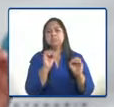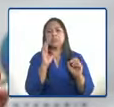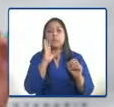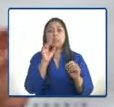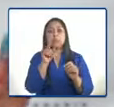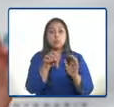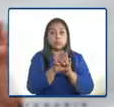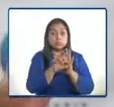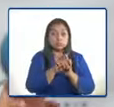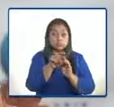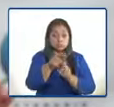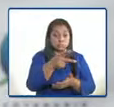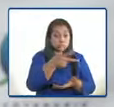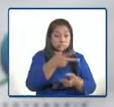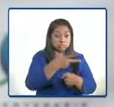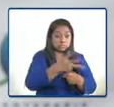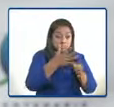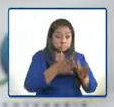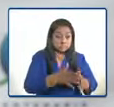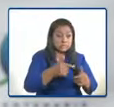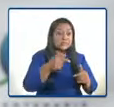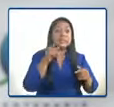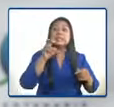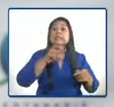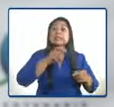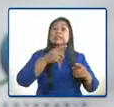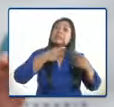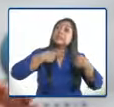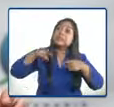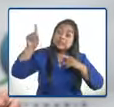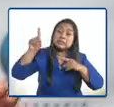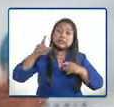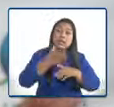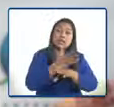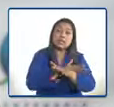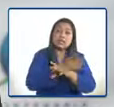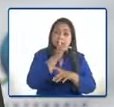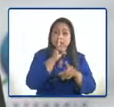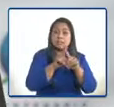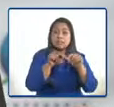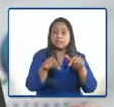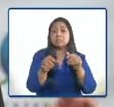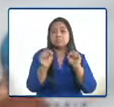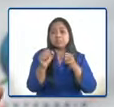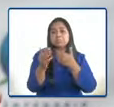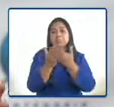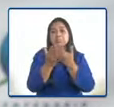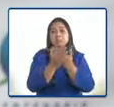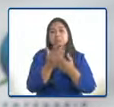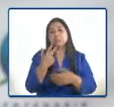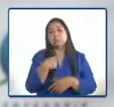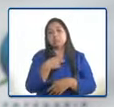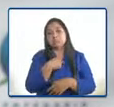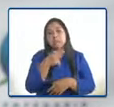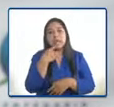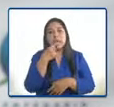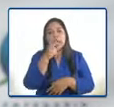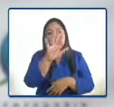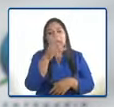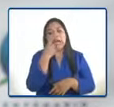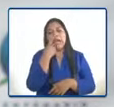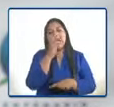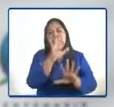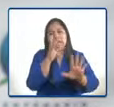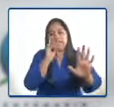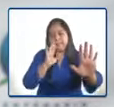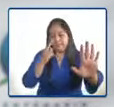que tenga que salir realmente o que tenga esa necesidad, se puede aportar, se puede acercar con nosotros, y nosotros por eso mismo podemos